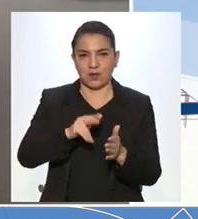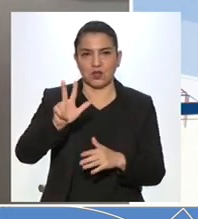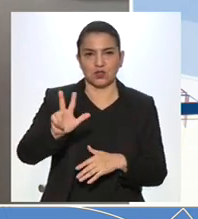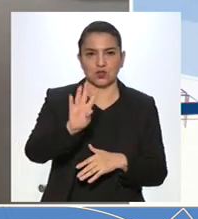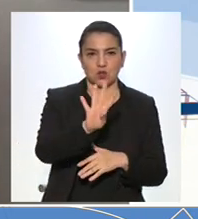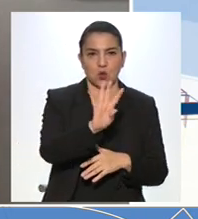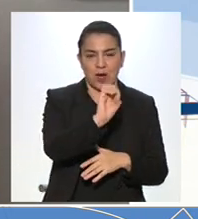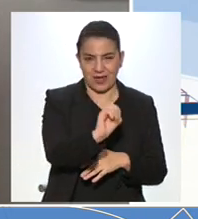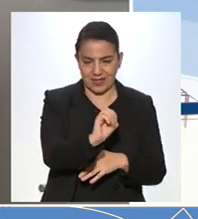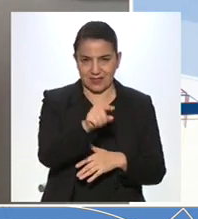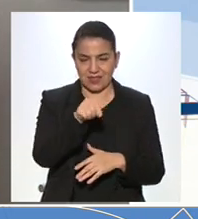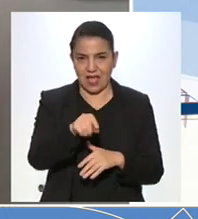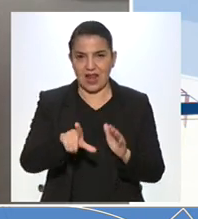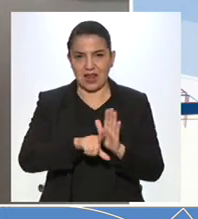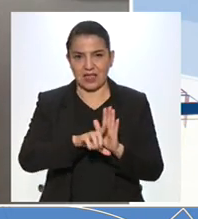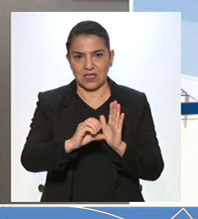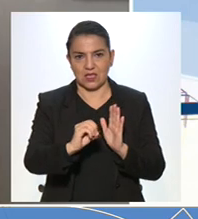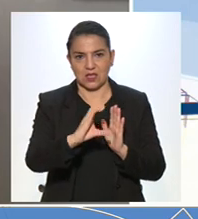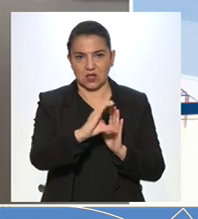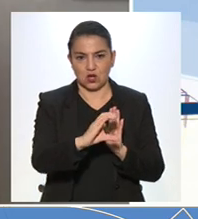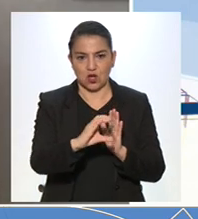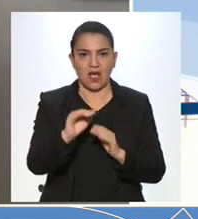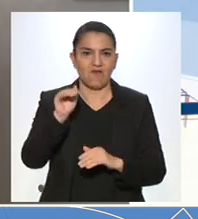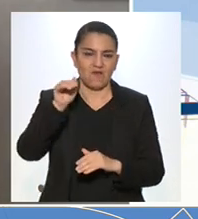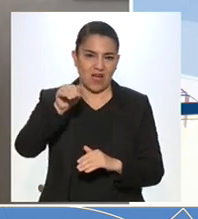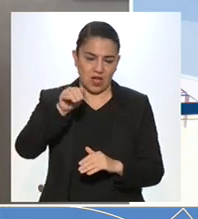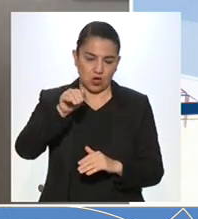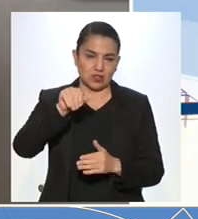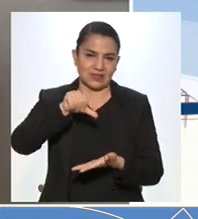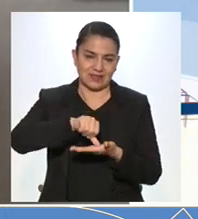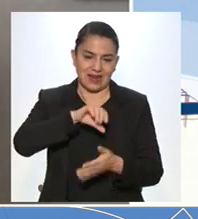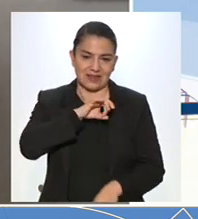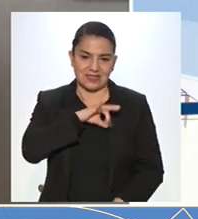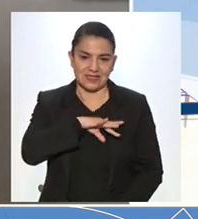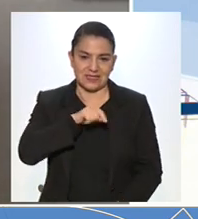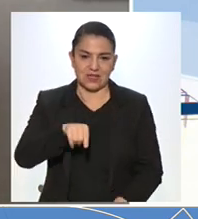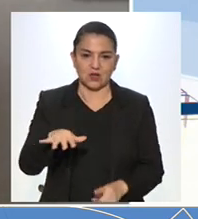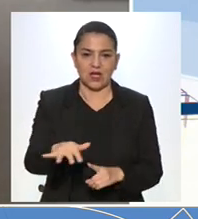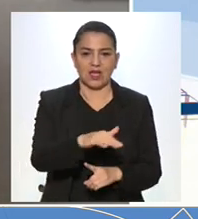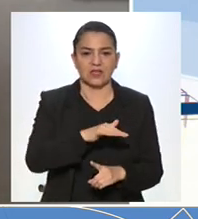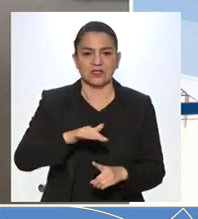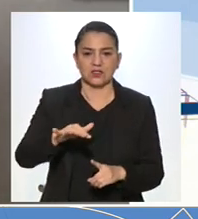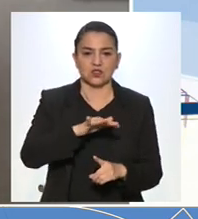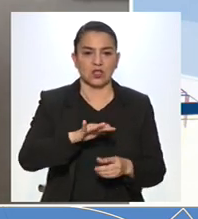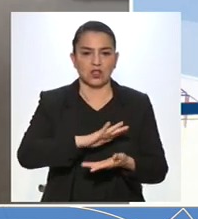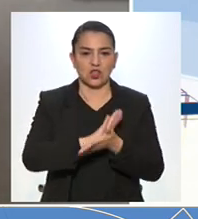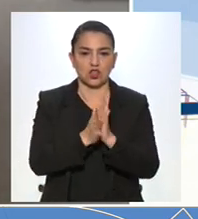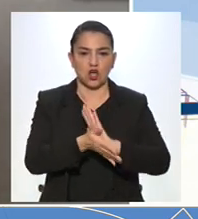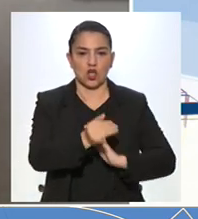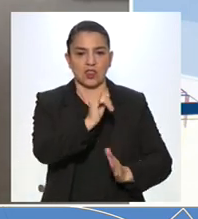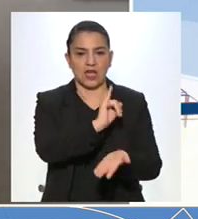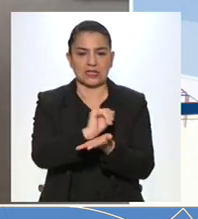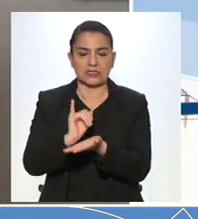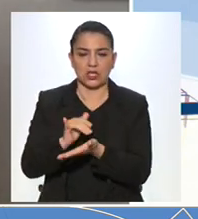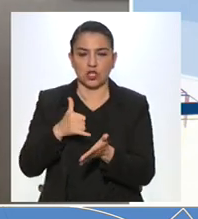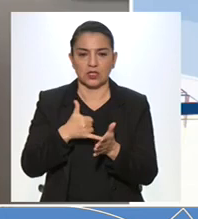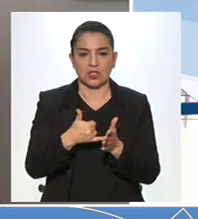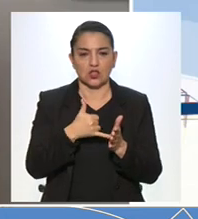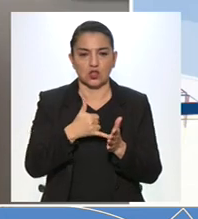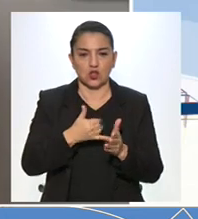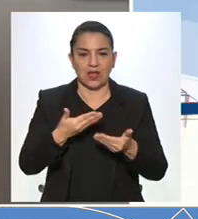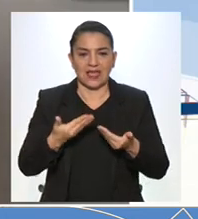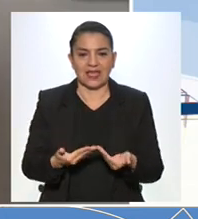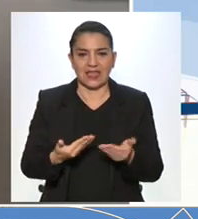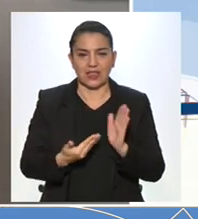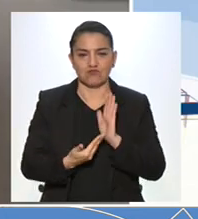del Banco Central de Chile. En un momento en que pareciera ser que todas nuestras instituciones se encuentran debilitadas, este es un